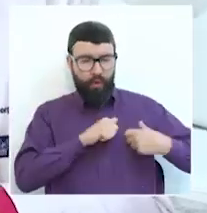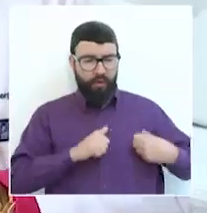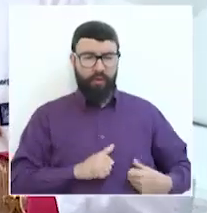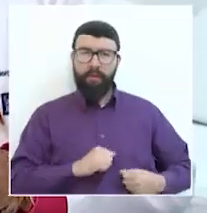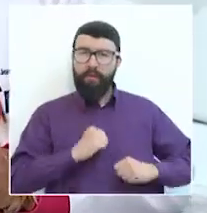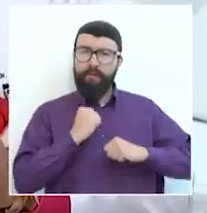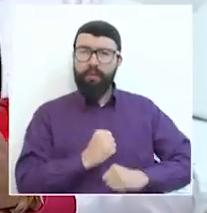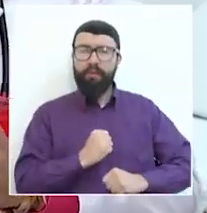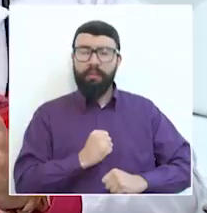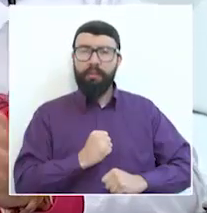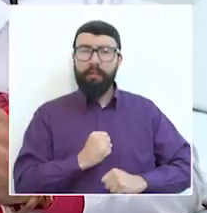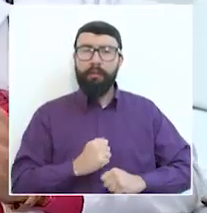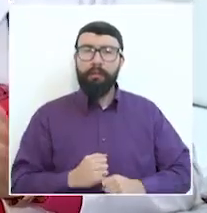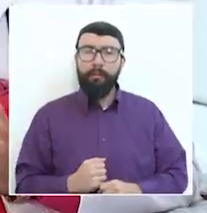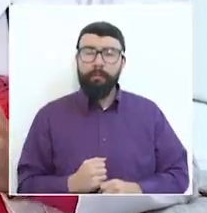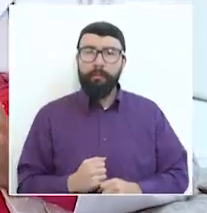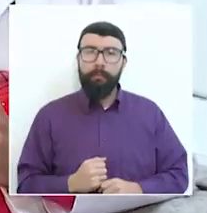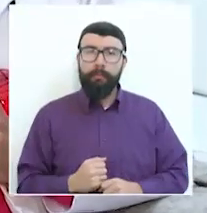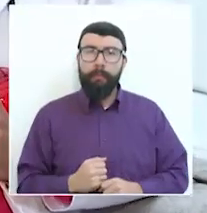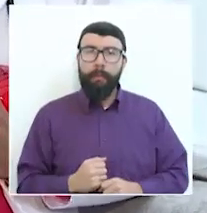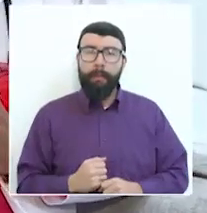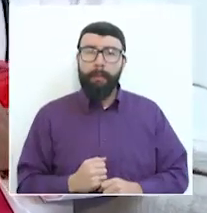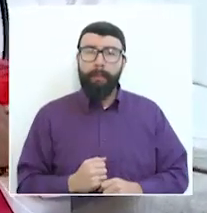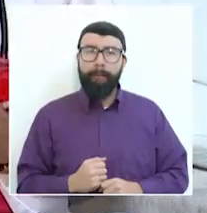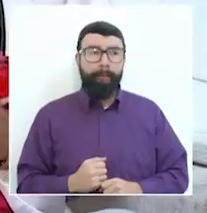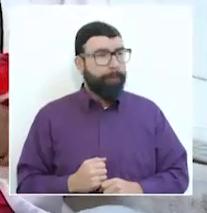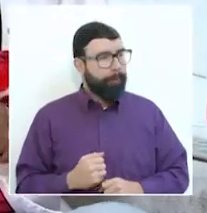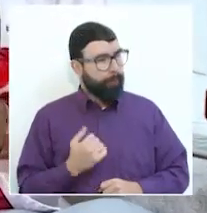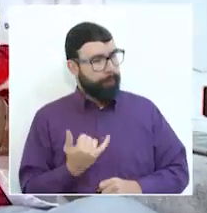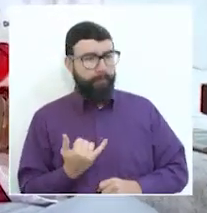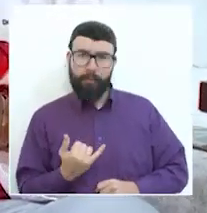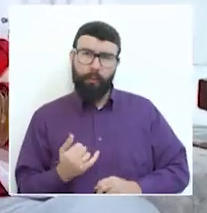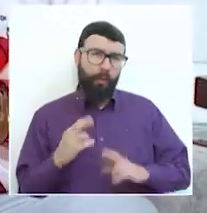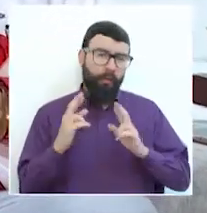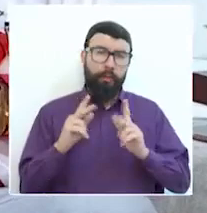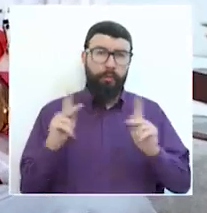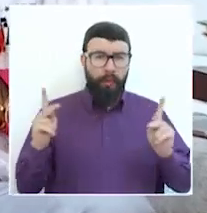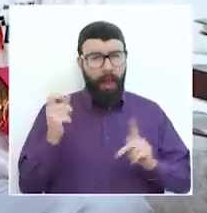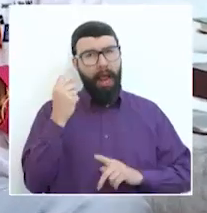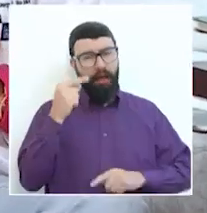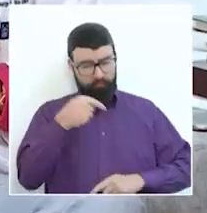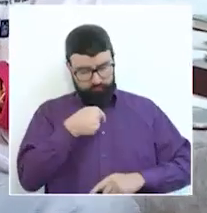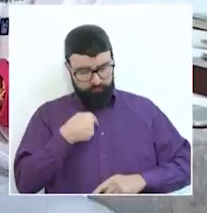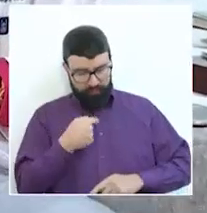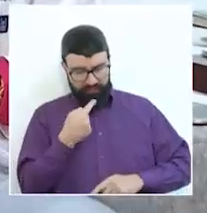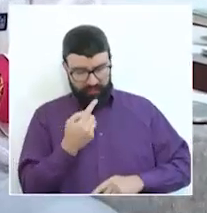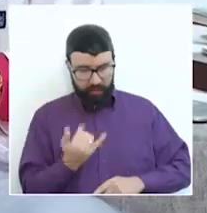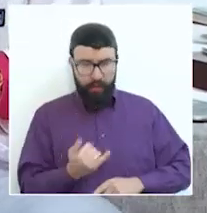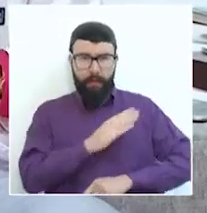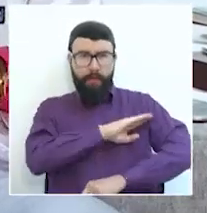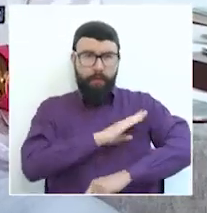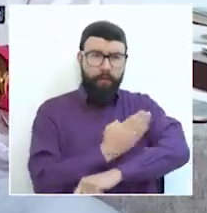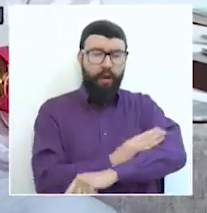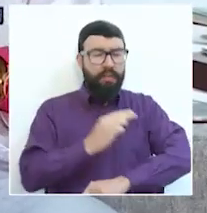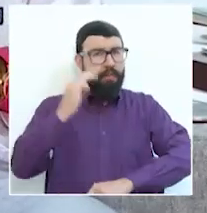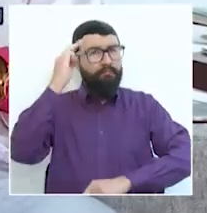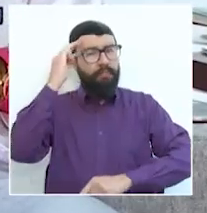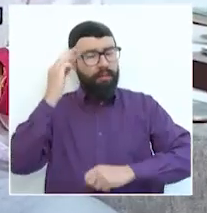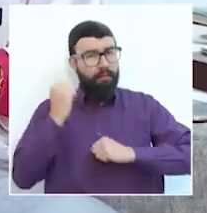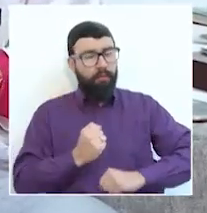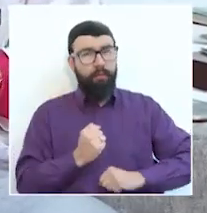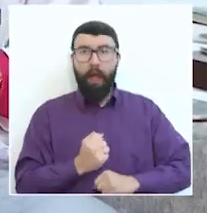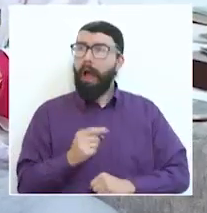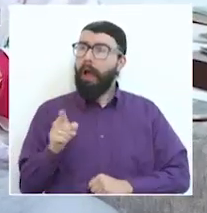Corazón fuerza, corazón, fuerza. Y qué bueno que la gente entendiera eso. Ah, cómo hizo él cuando estaba en